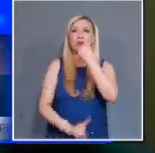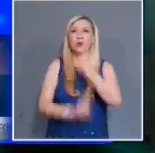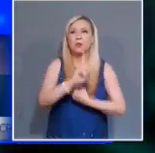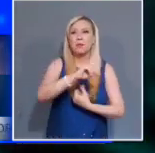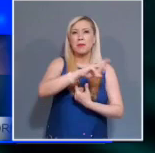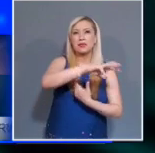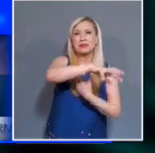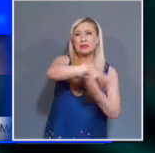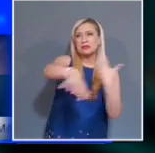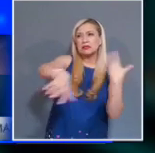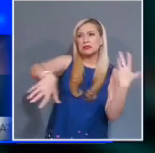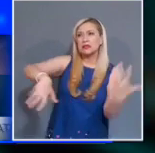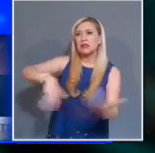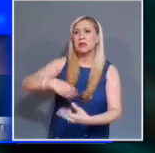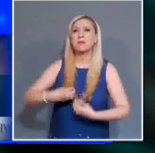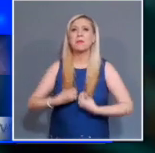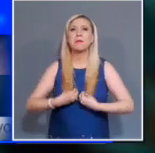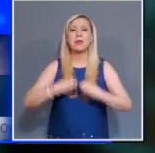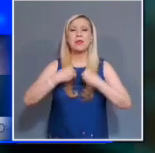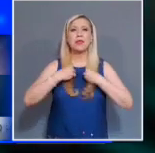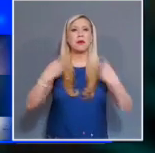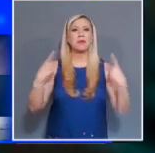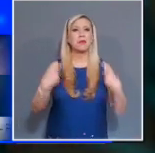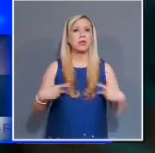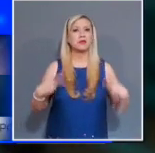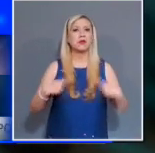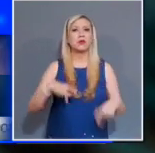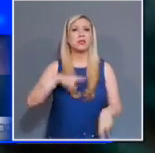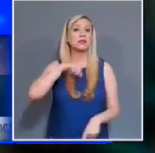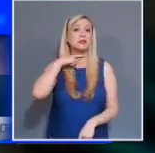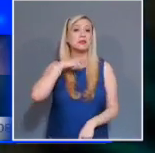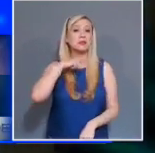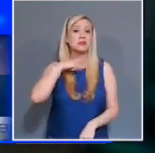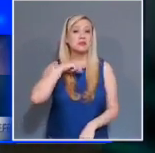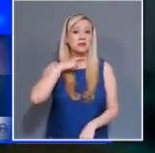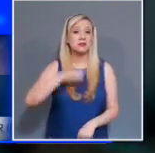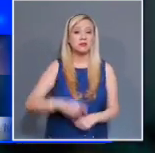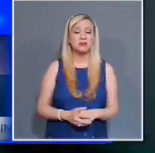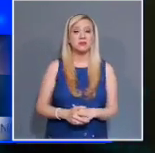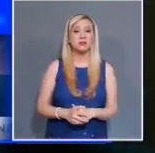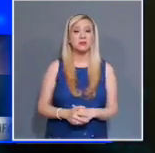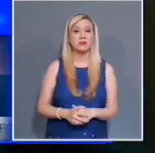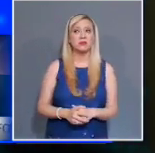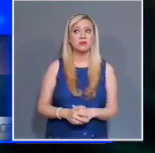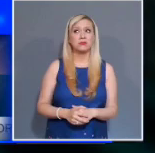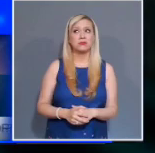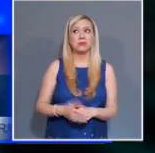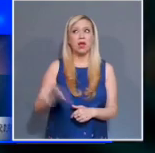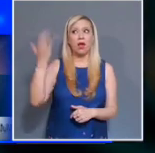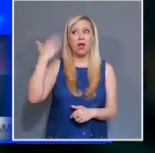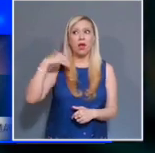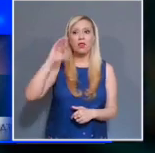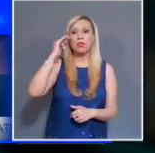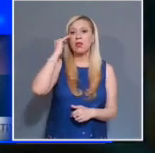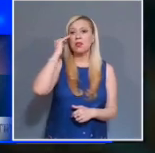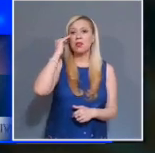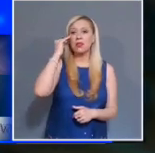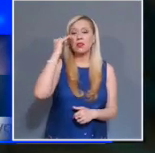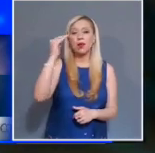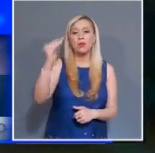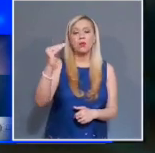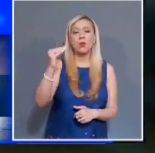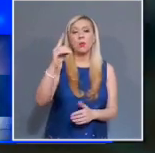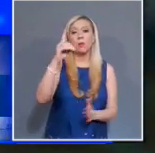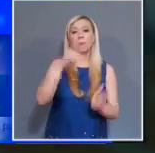vida humana, digo similares a aquellos que vivió la humanidad en los años 30 y si